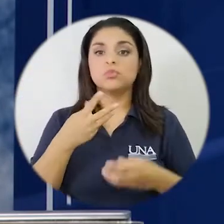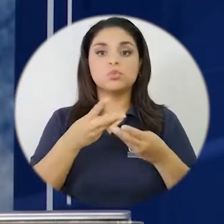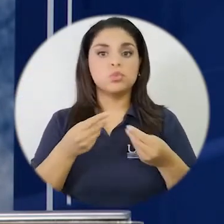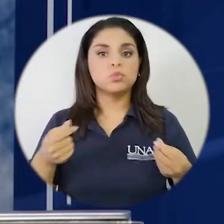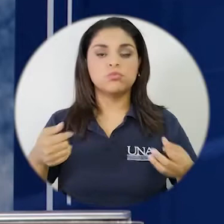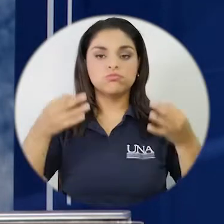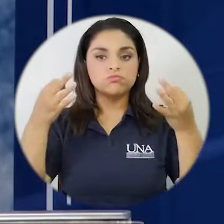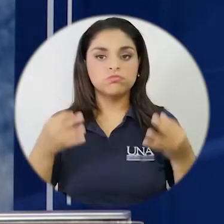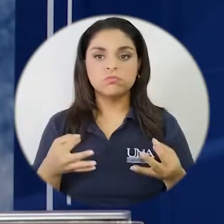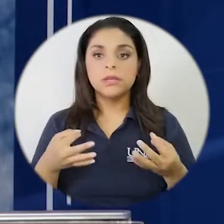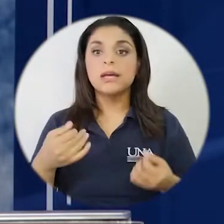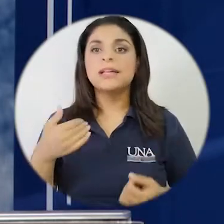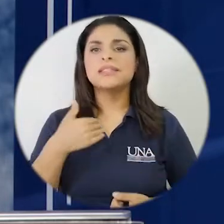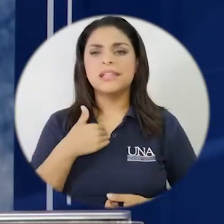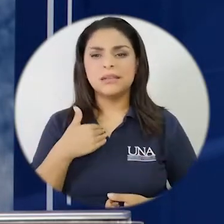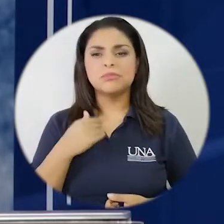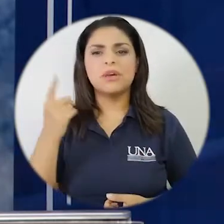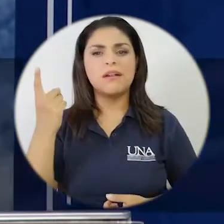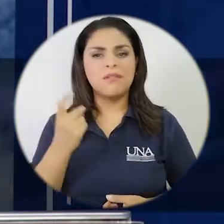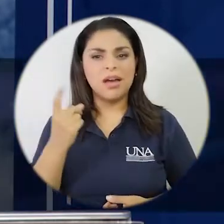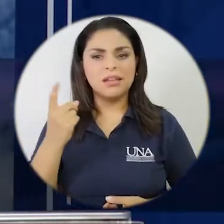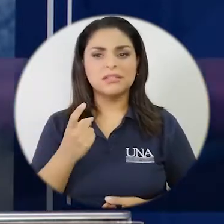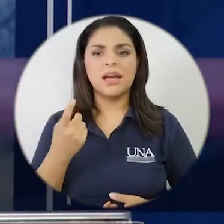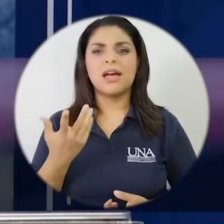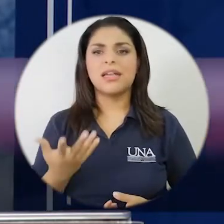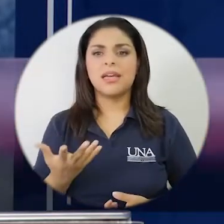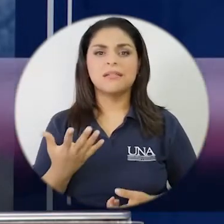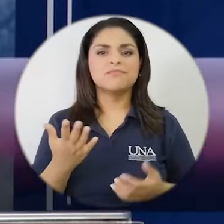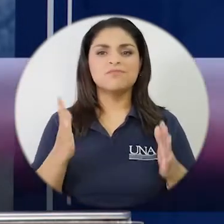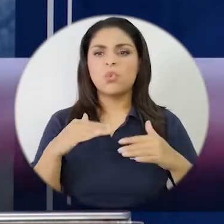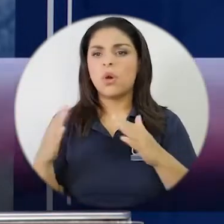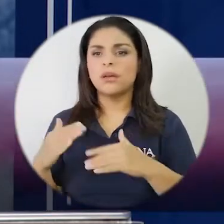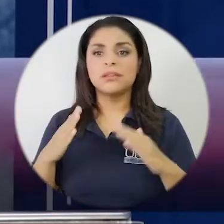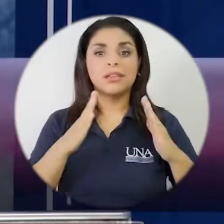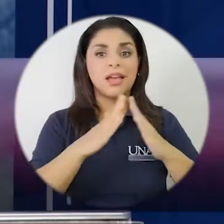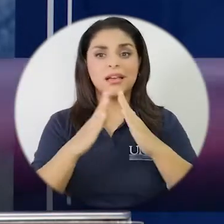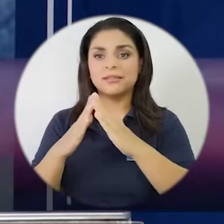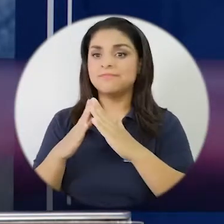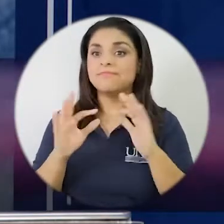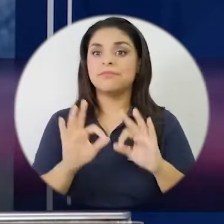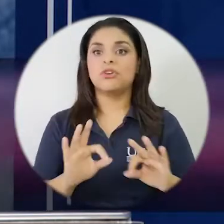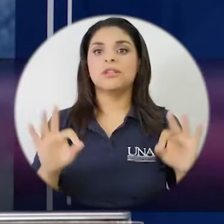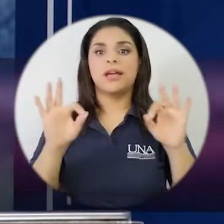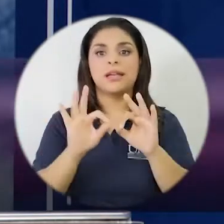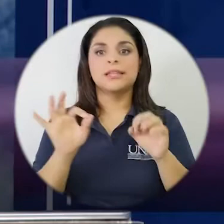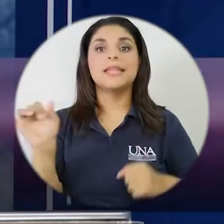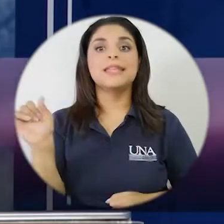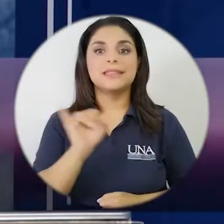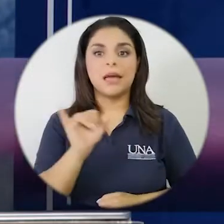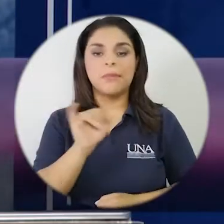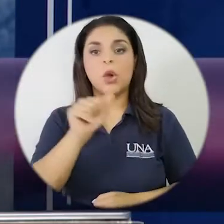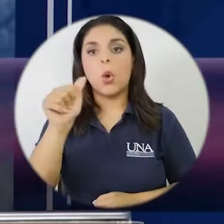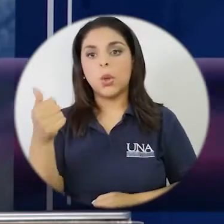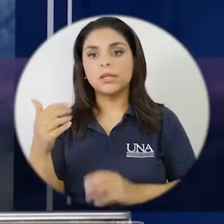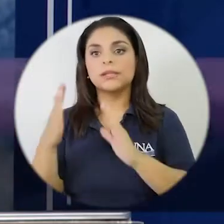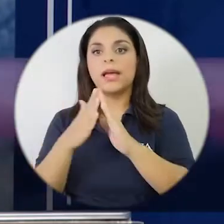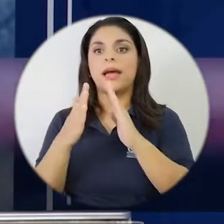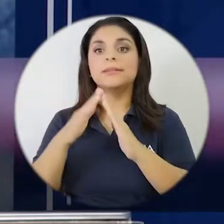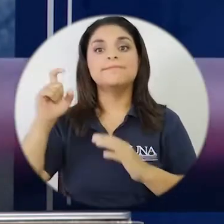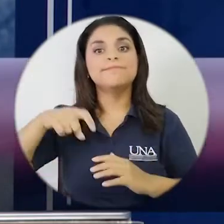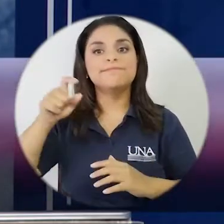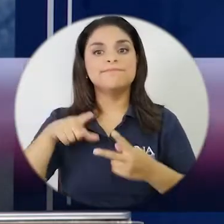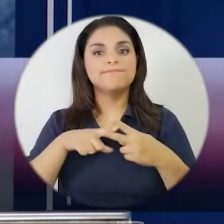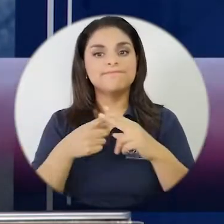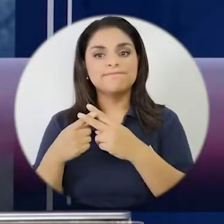definitiva. Tenemos una carencia, ¿verdad?, de unidades habitacionales importante, a las que se suman las que además necesitan